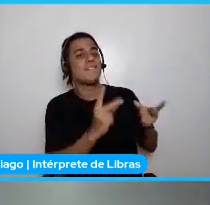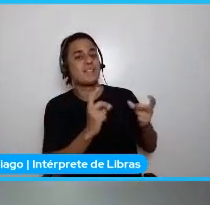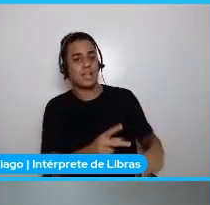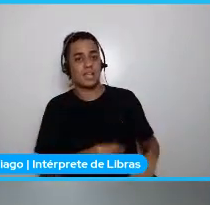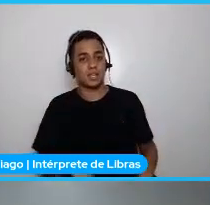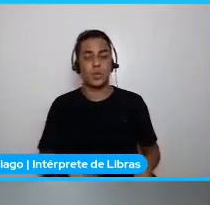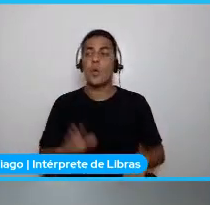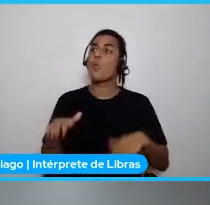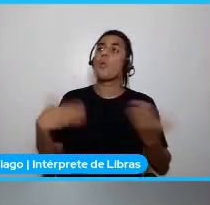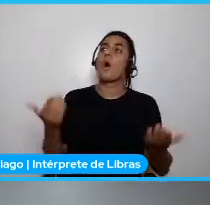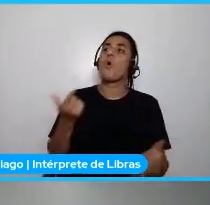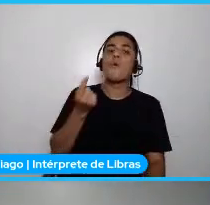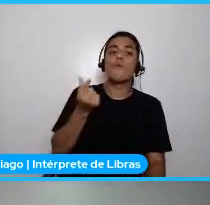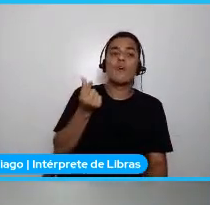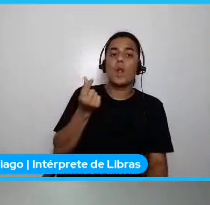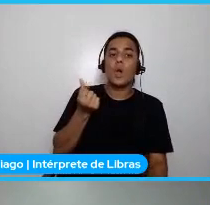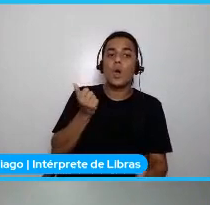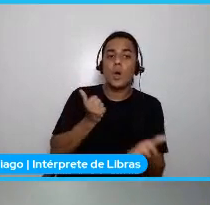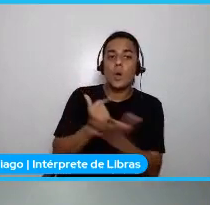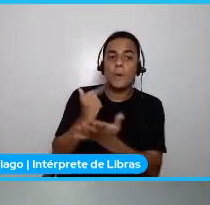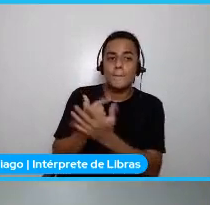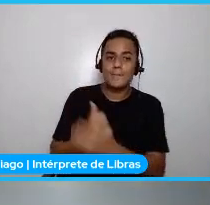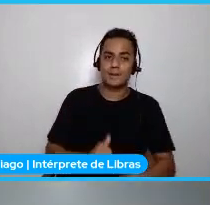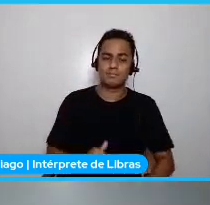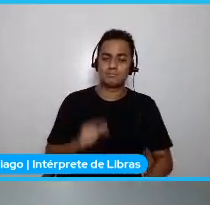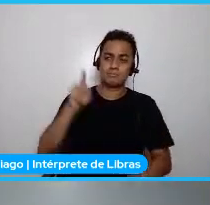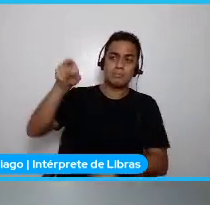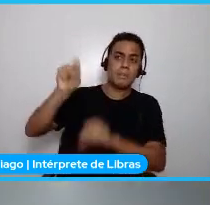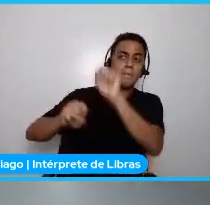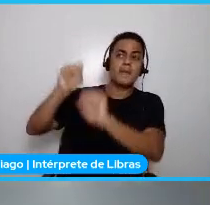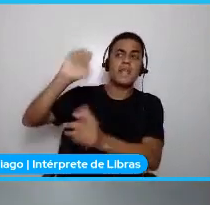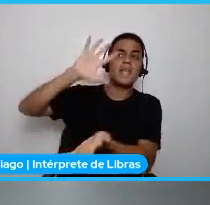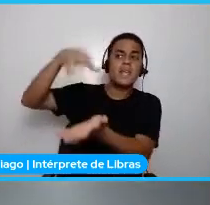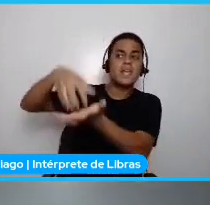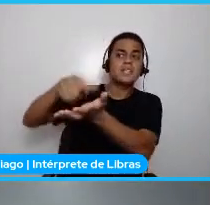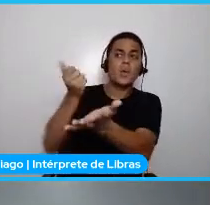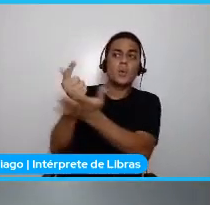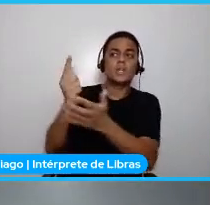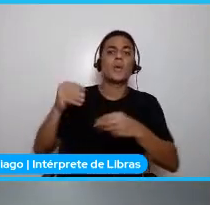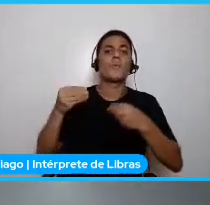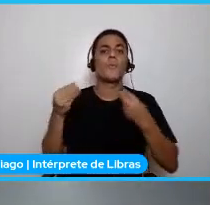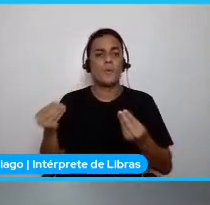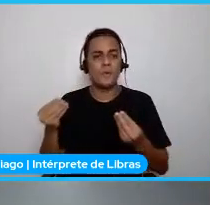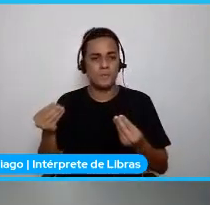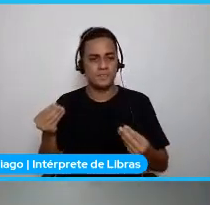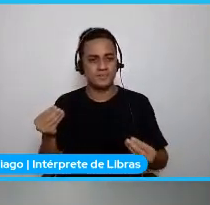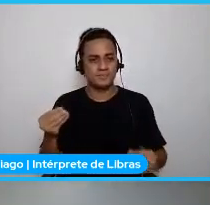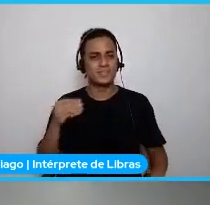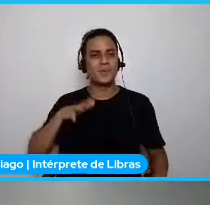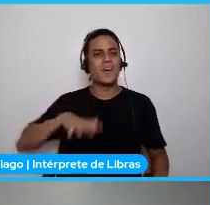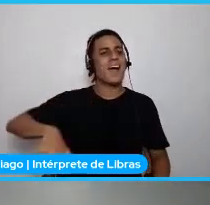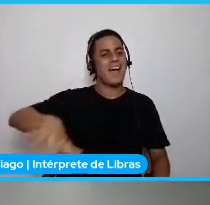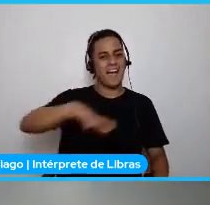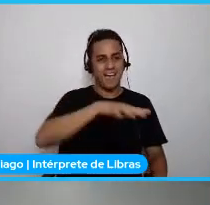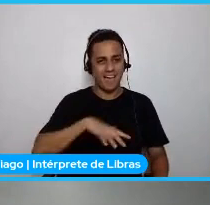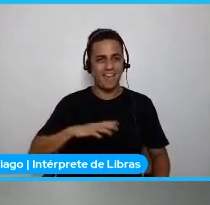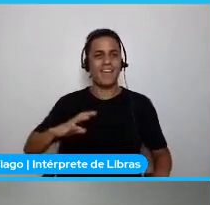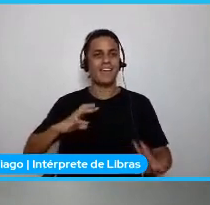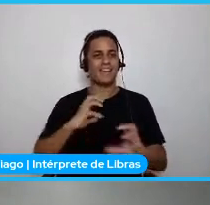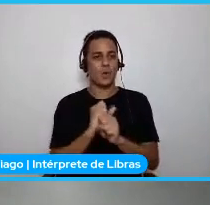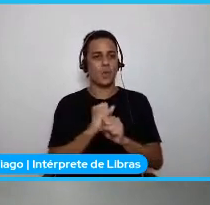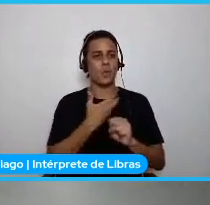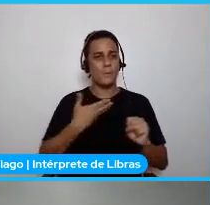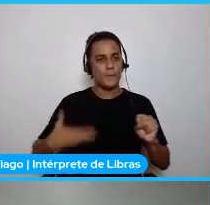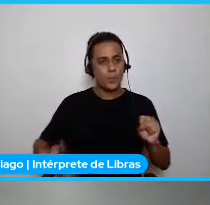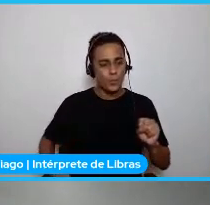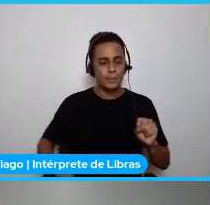están comprando, ni con quién están contratando. Entonces, en el área de compras públicas es donde radica el